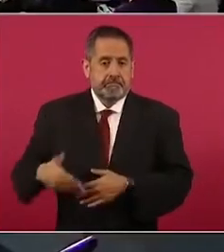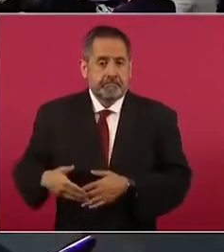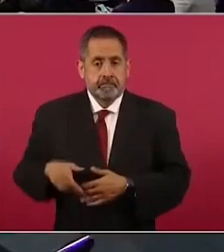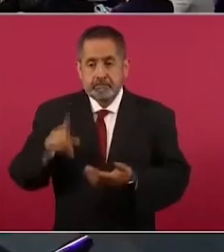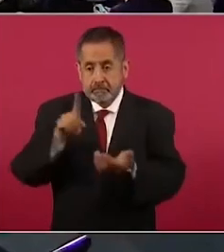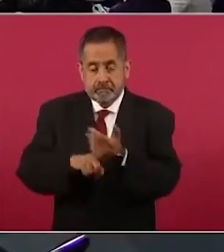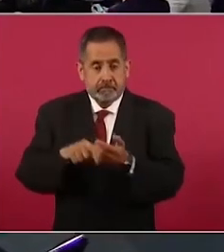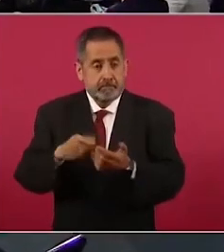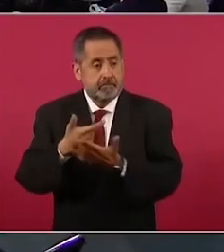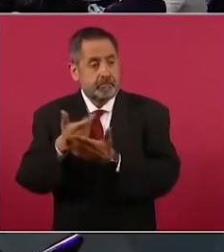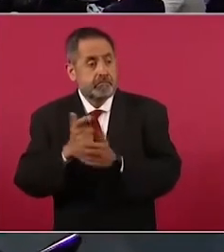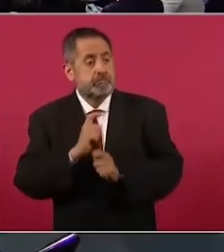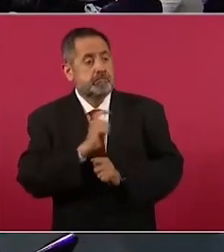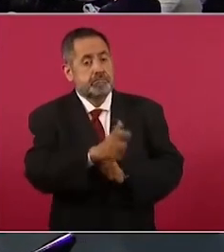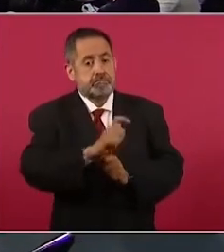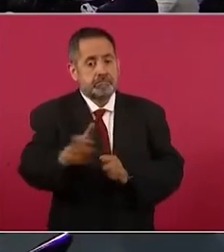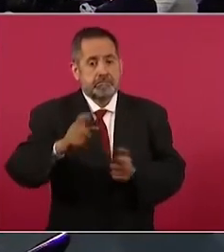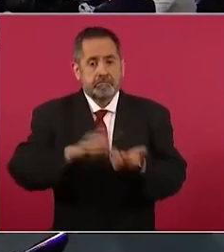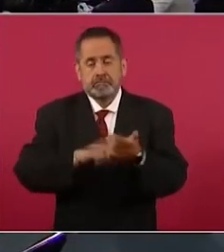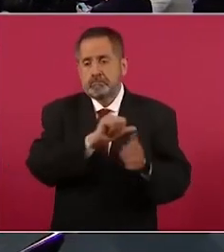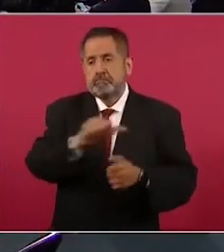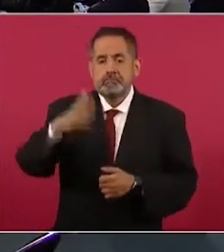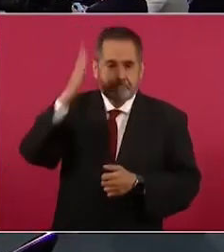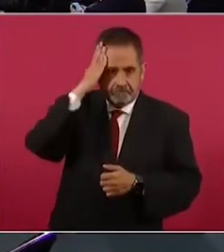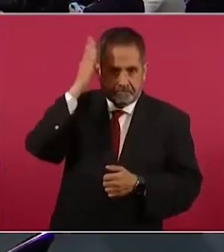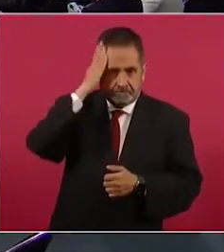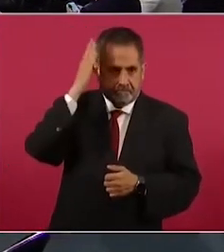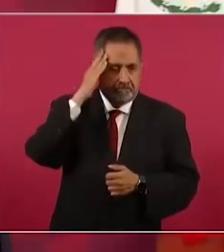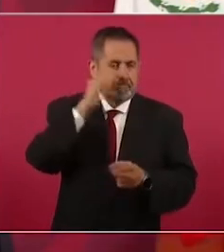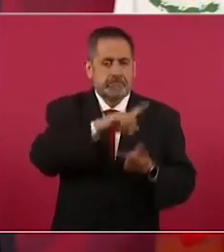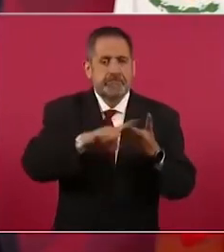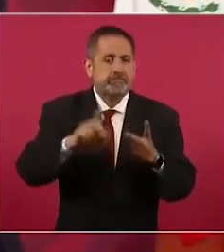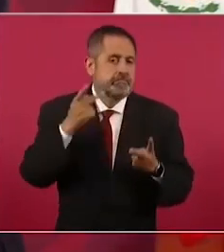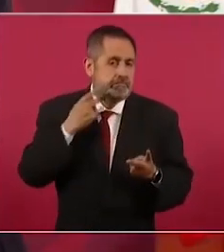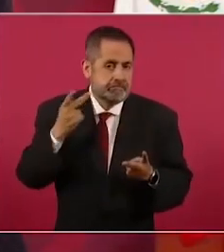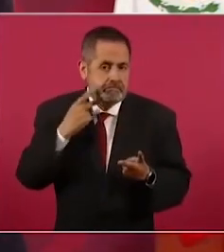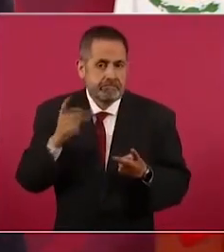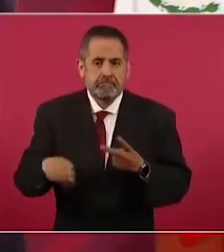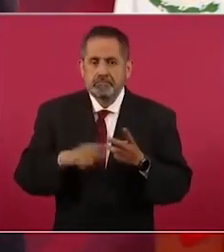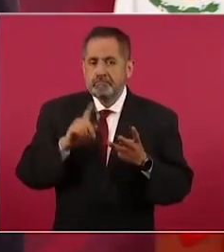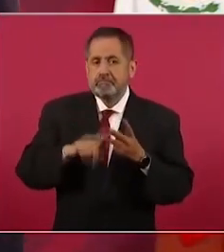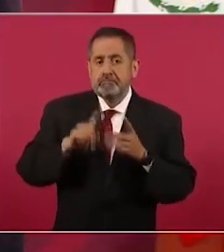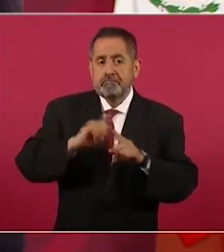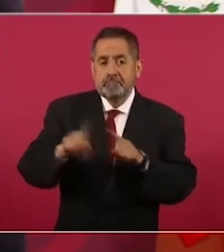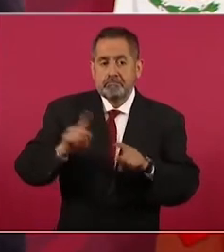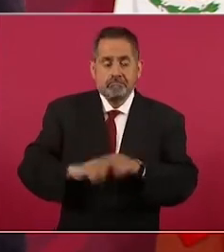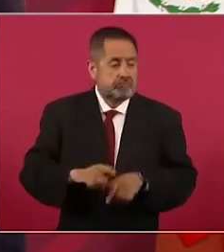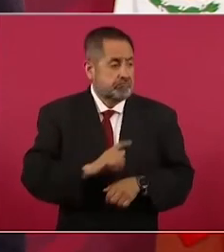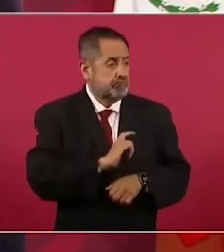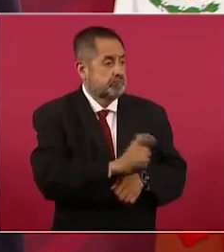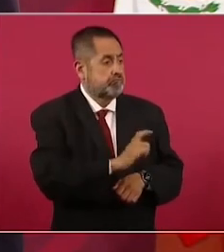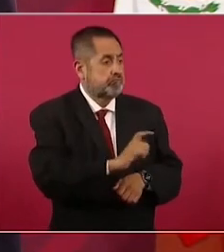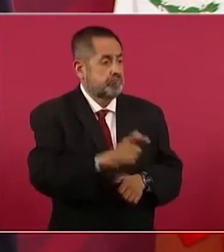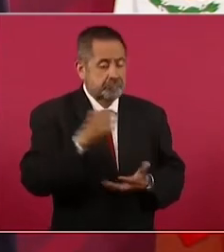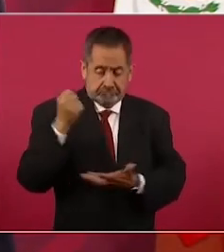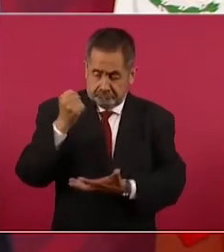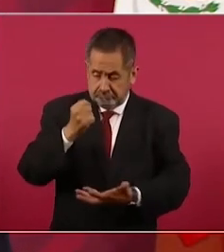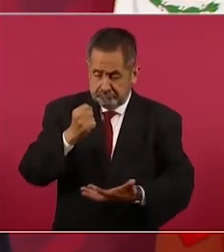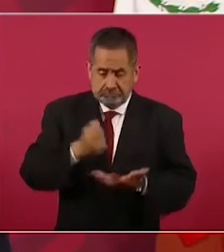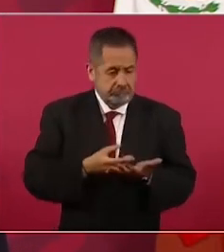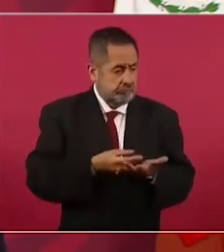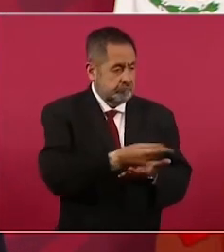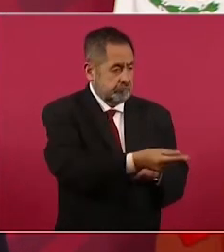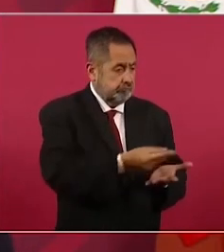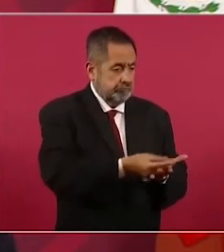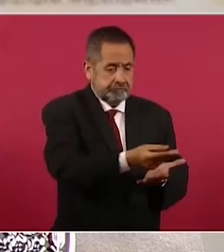nóminas enteras de líderes, de políticos, se repartía.